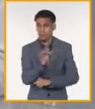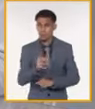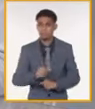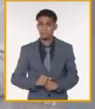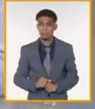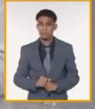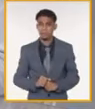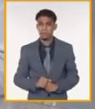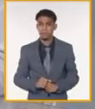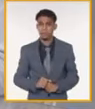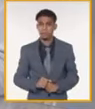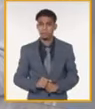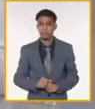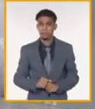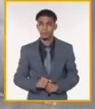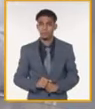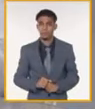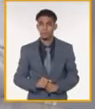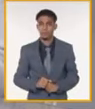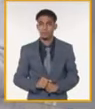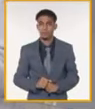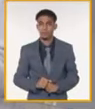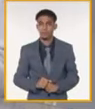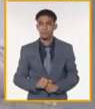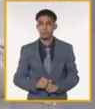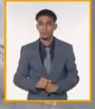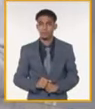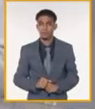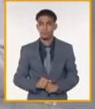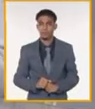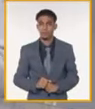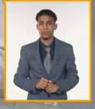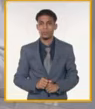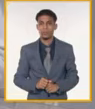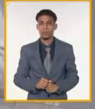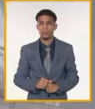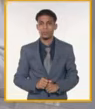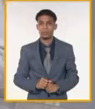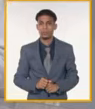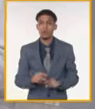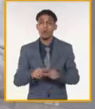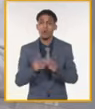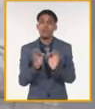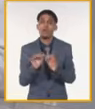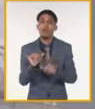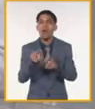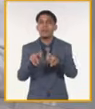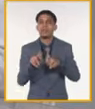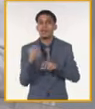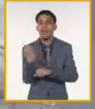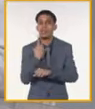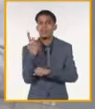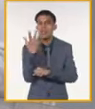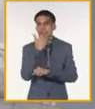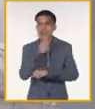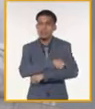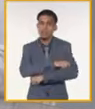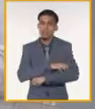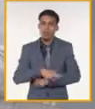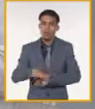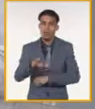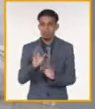generales de lo que quiere el pueblo El Poder popular es se llama así es el pueblo quien manda los gobiernos